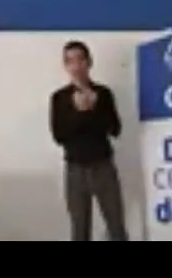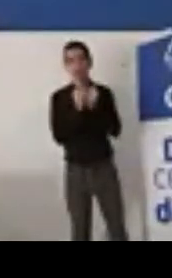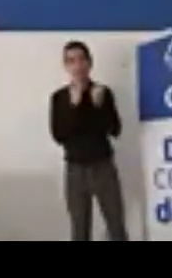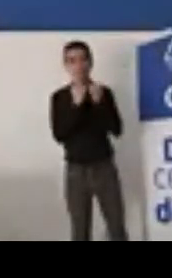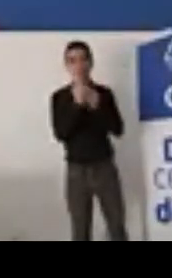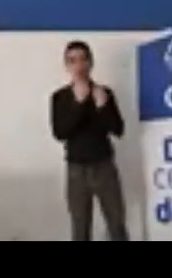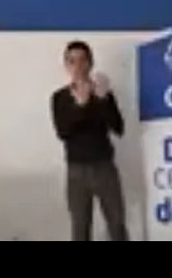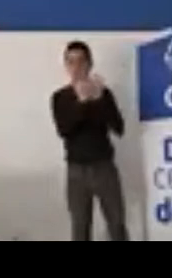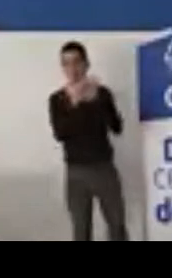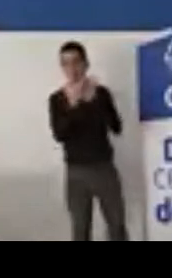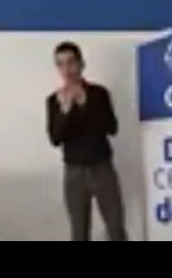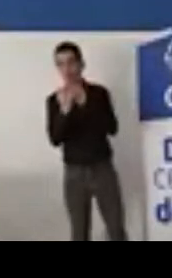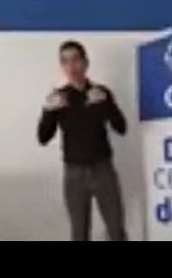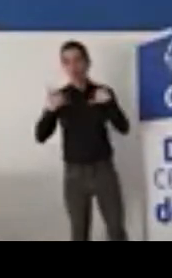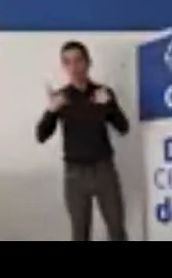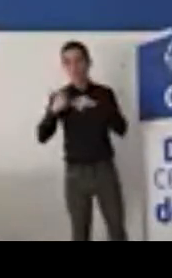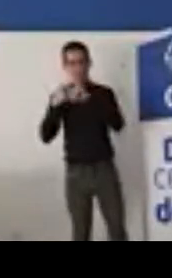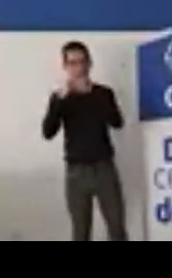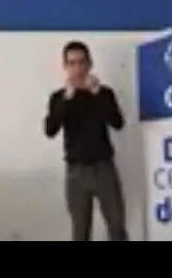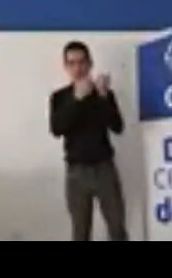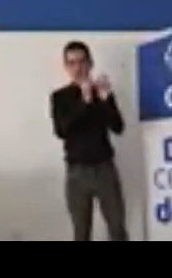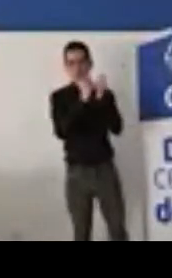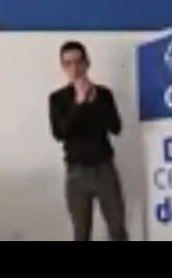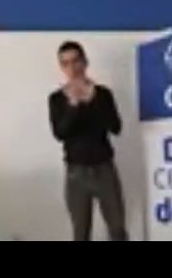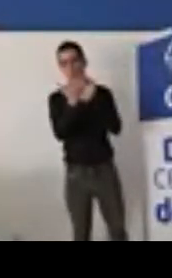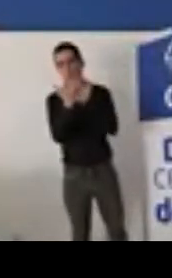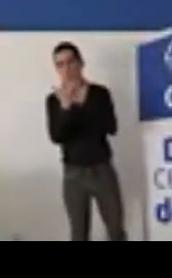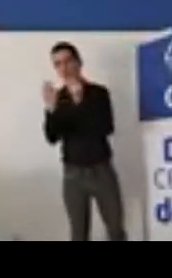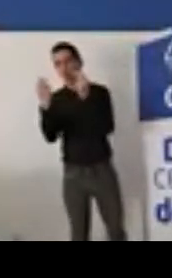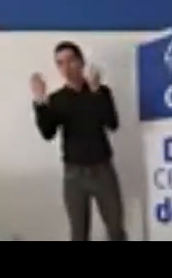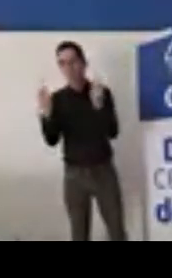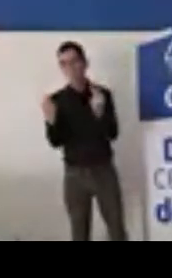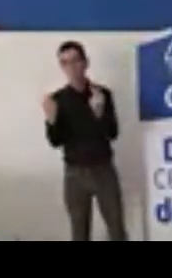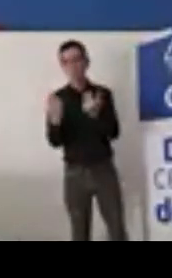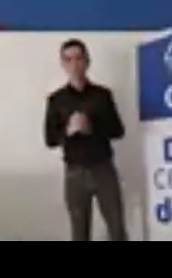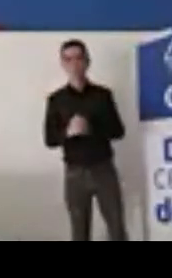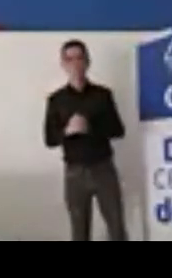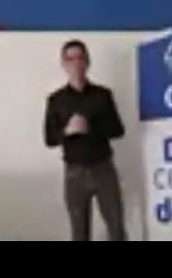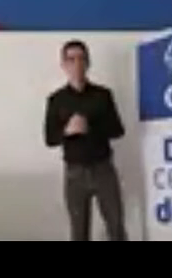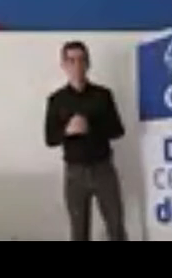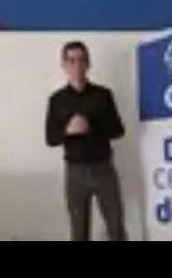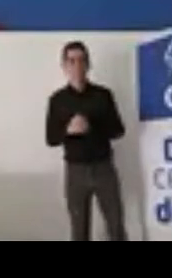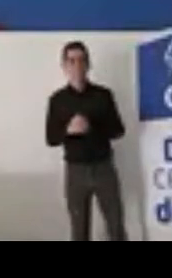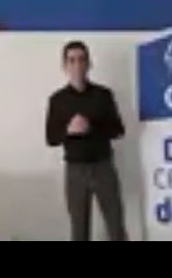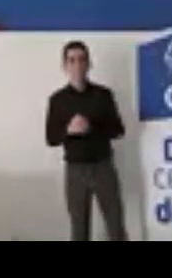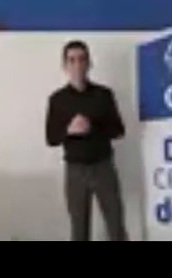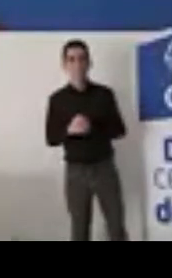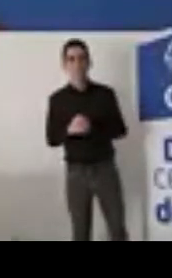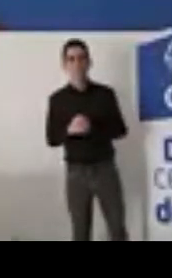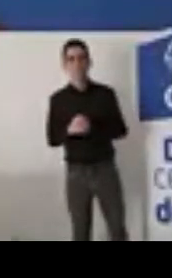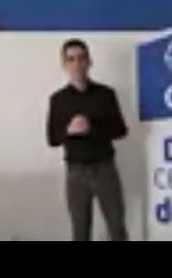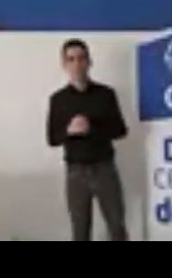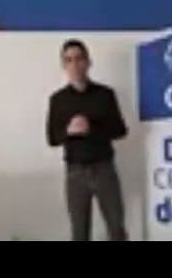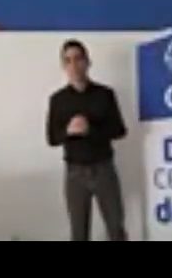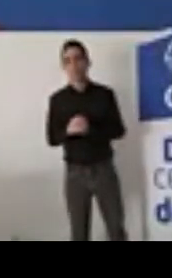participación. Hoy, después de estos paneles que tendremos, que ahorita Dorian nos podrá compartir cuál va a ser la dinámica, tenemos este espacio de